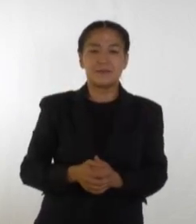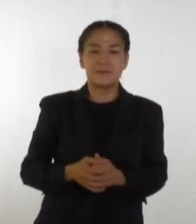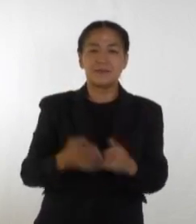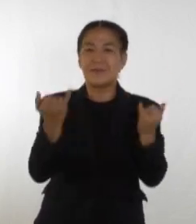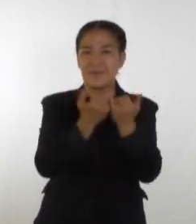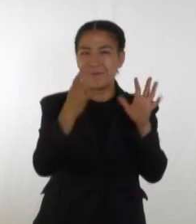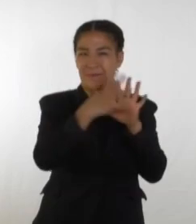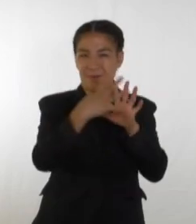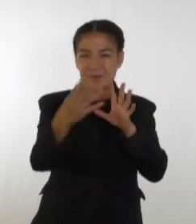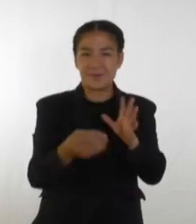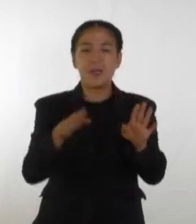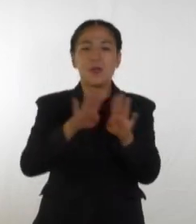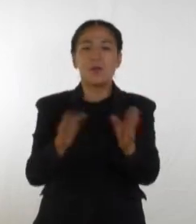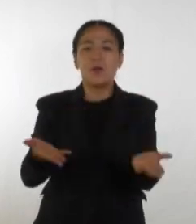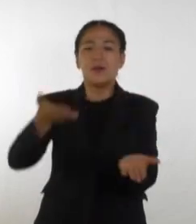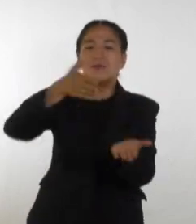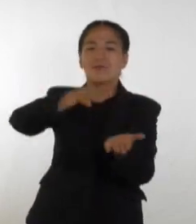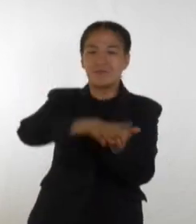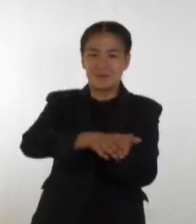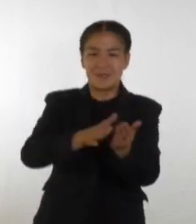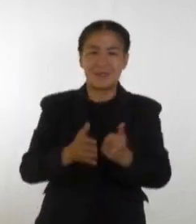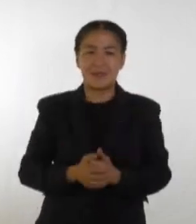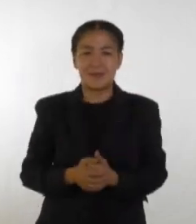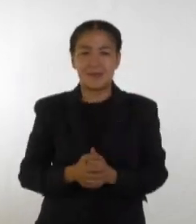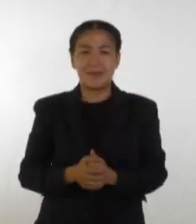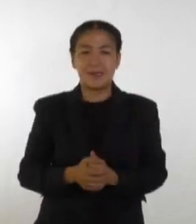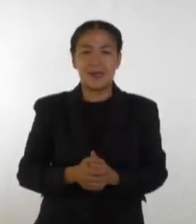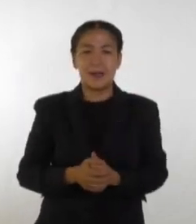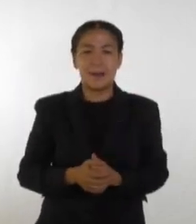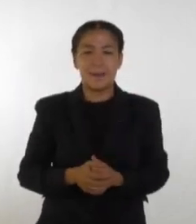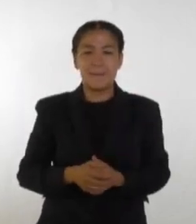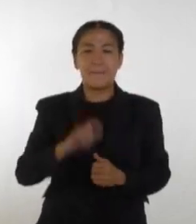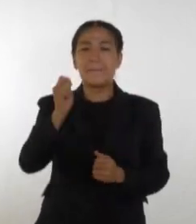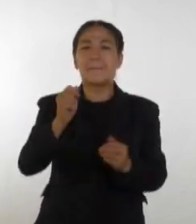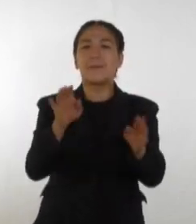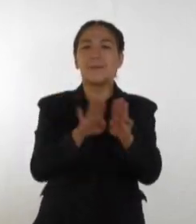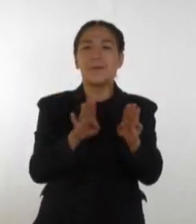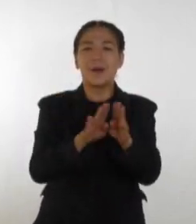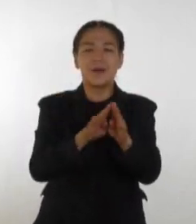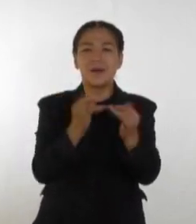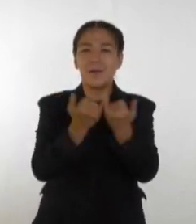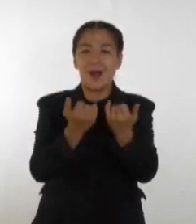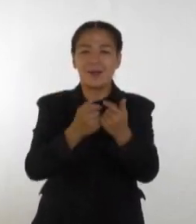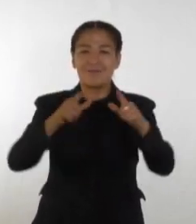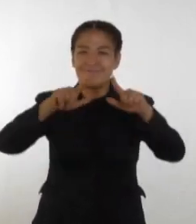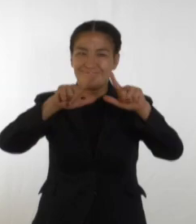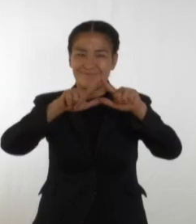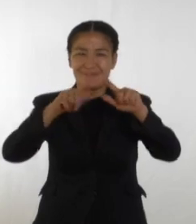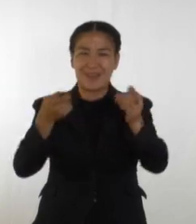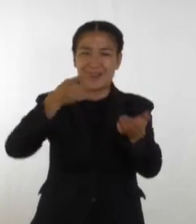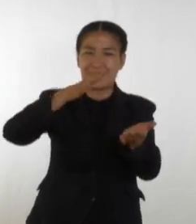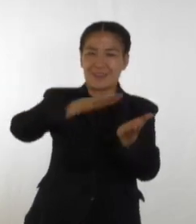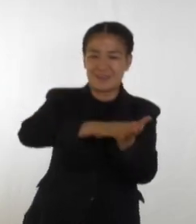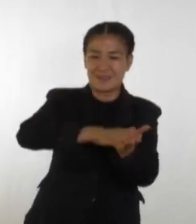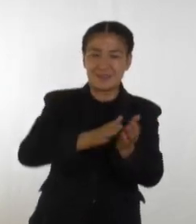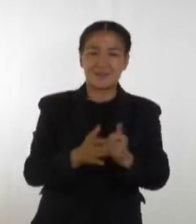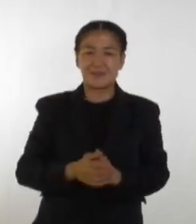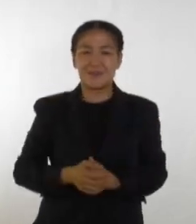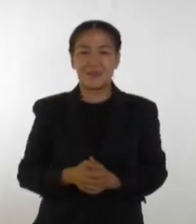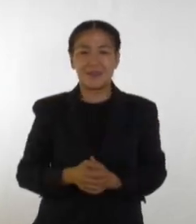Doblamos una hoja, hacemos coincidir el lado menor con uno de los lados mayores. Marcamos la